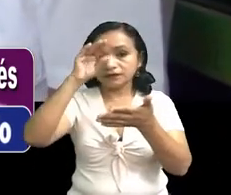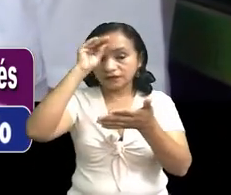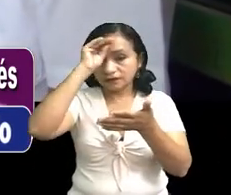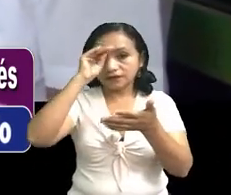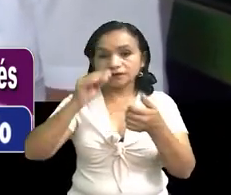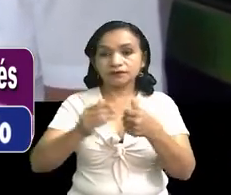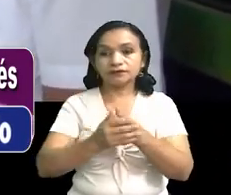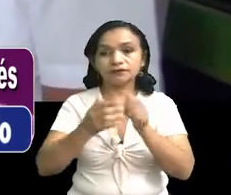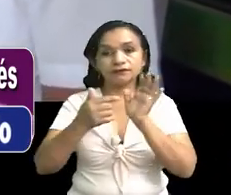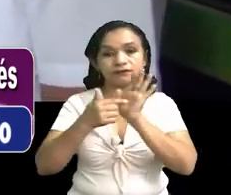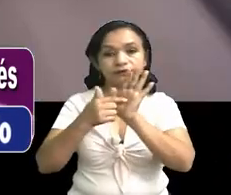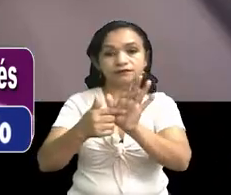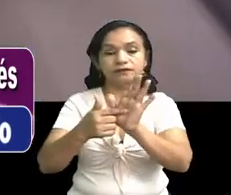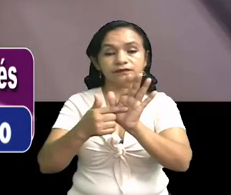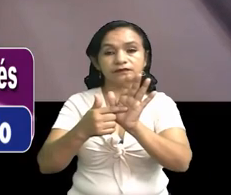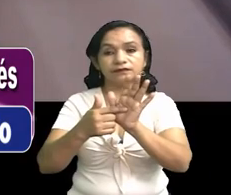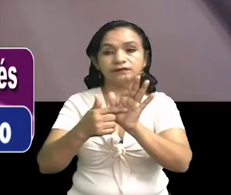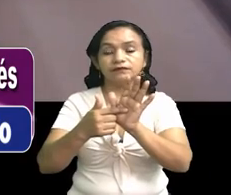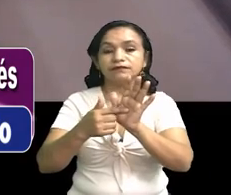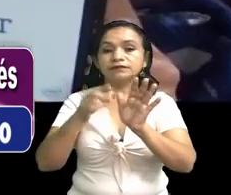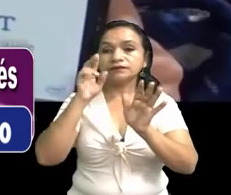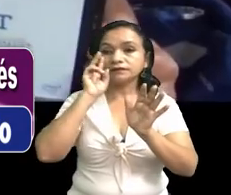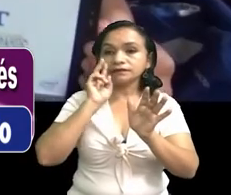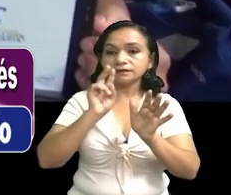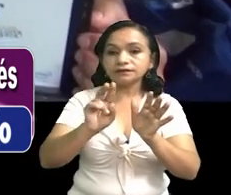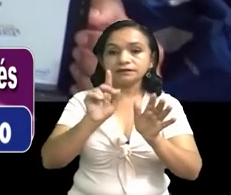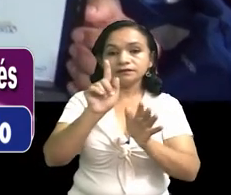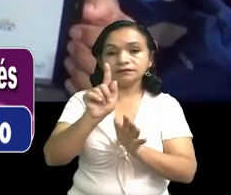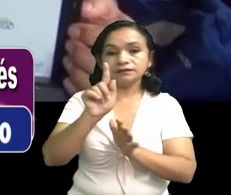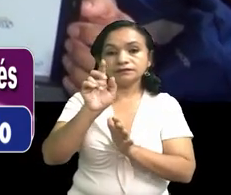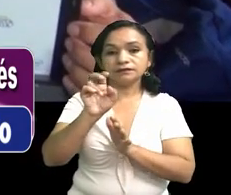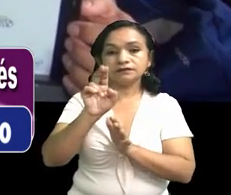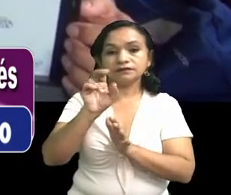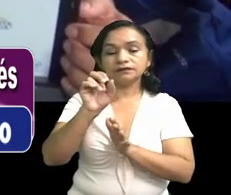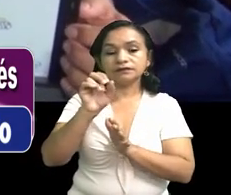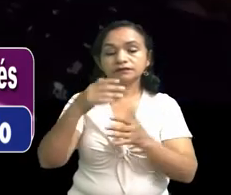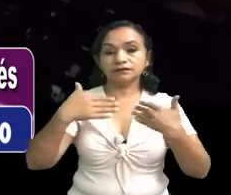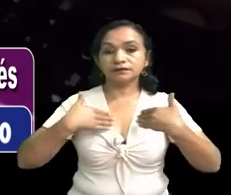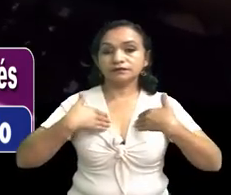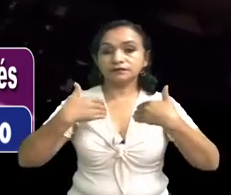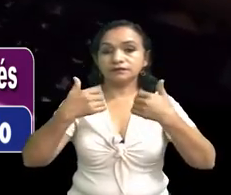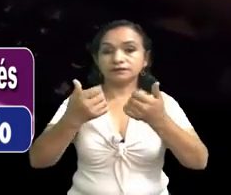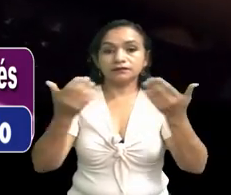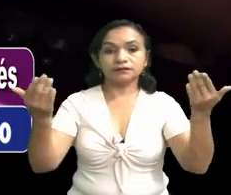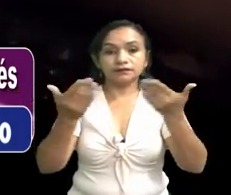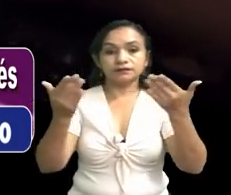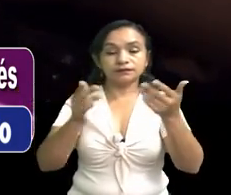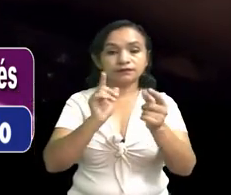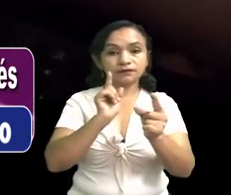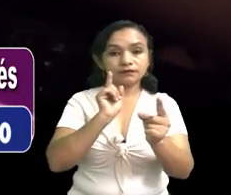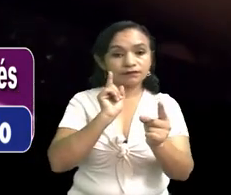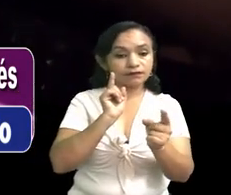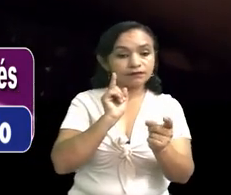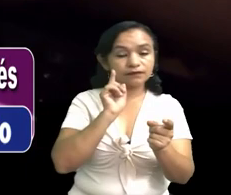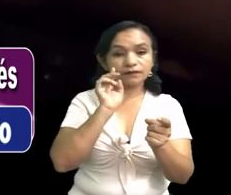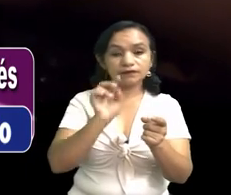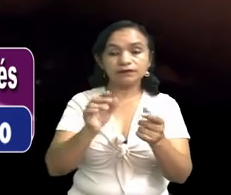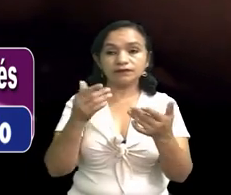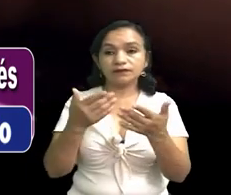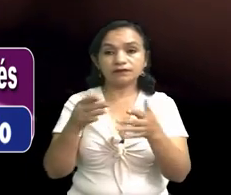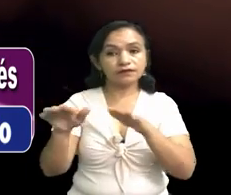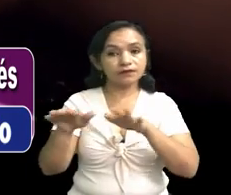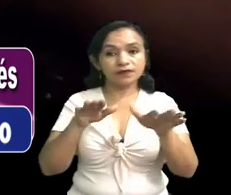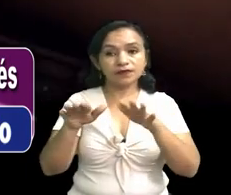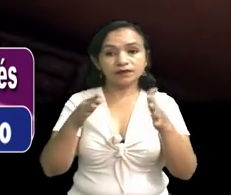nosotros tuvimos la oportunidad de ver tecnología para salud, por ejemplo, cómo identificar lo que actualmente no se